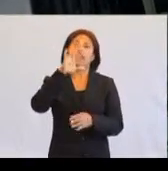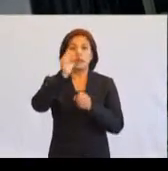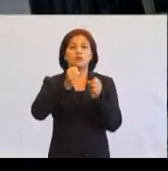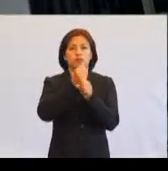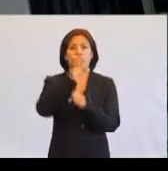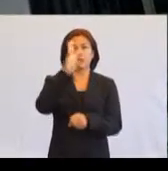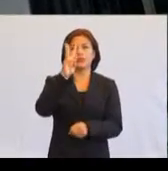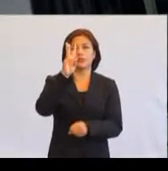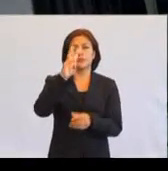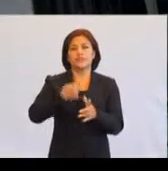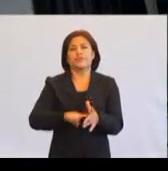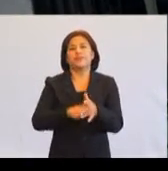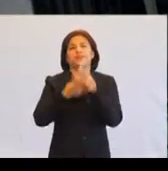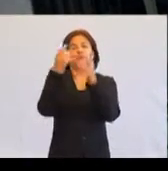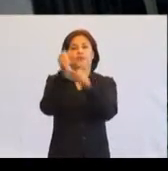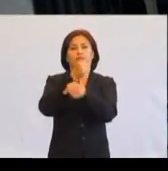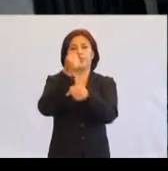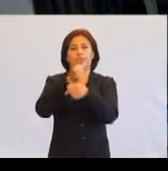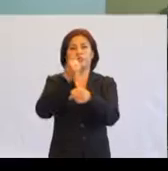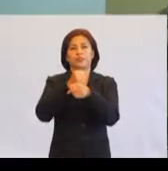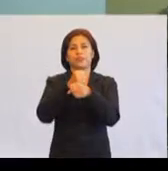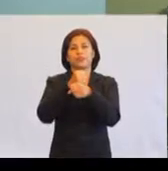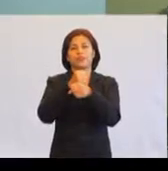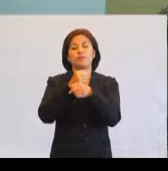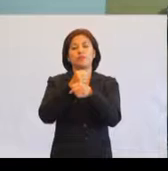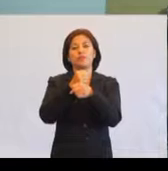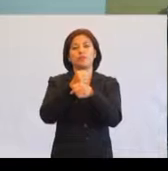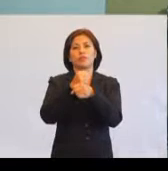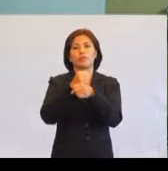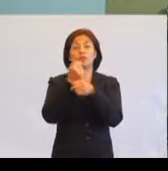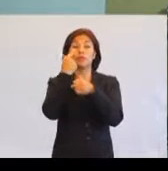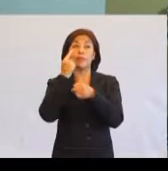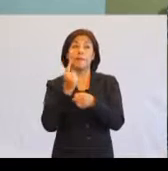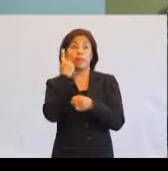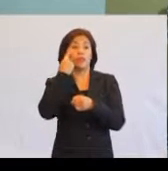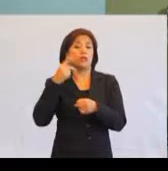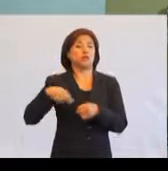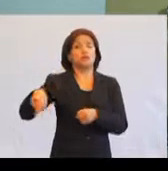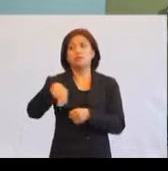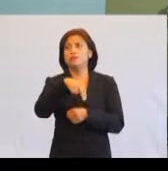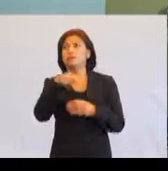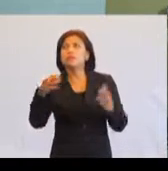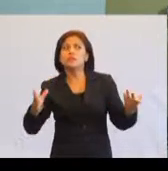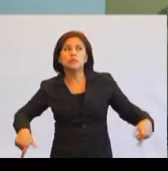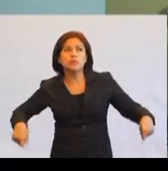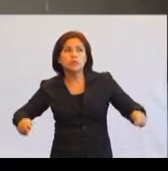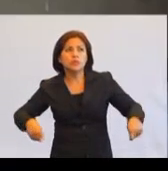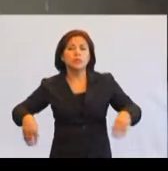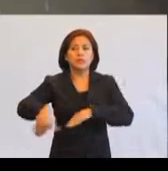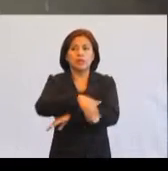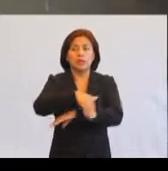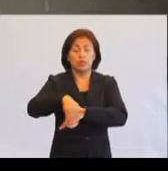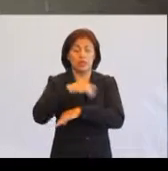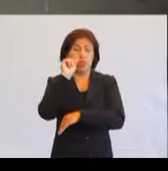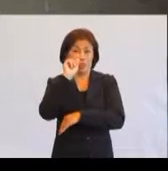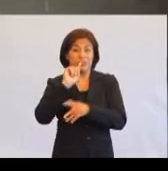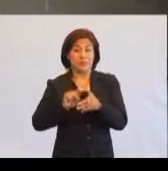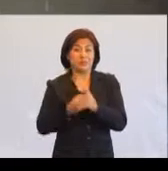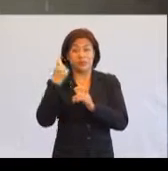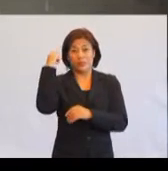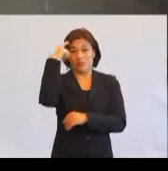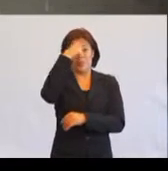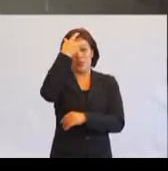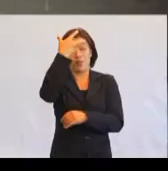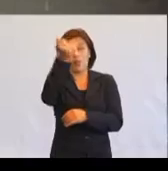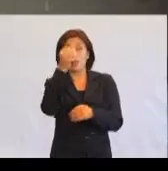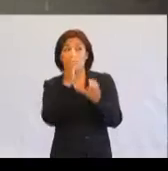6 años de haber empezado a trabajar y estar andando en la calle. Para mí fue al principio muy difícil